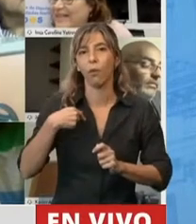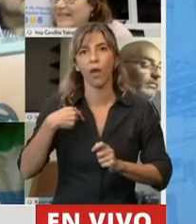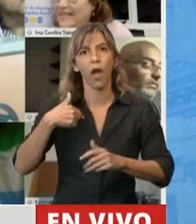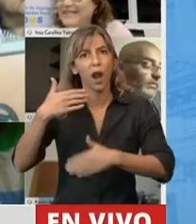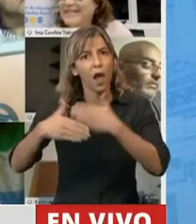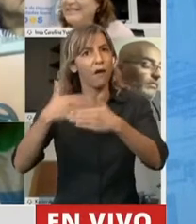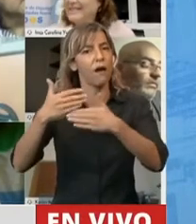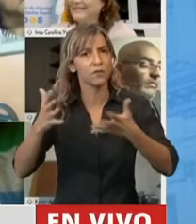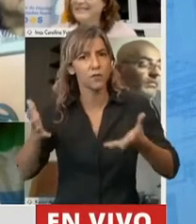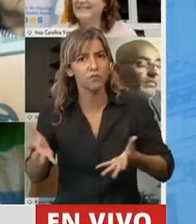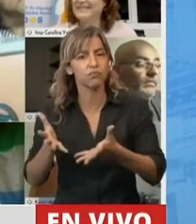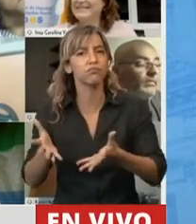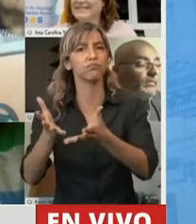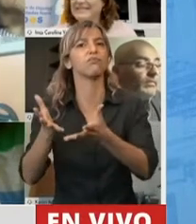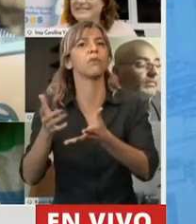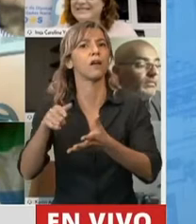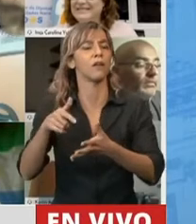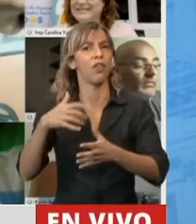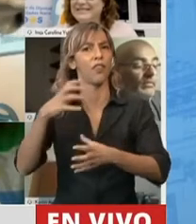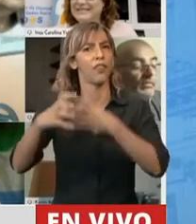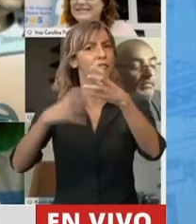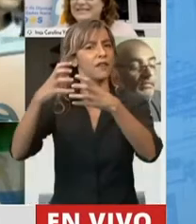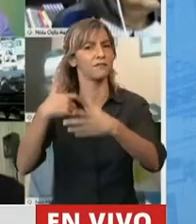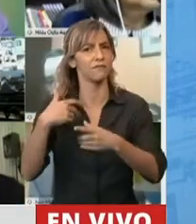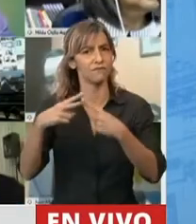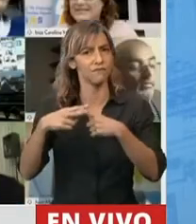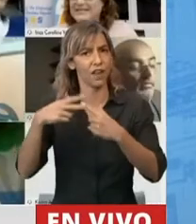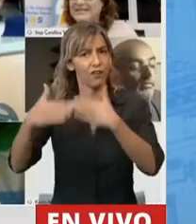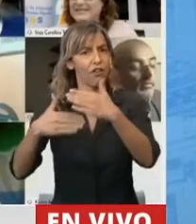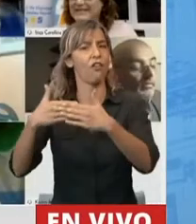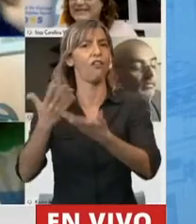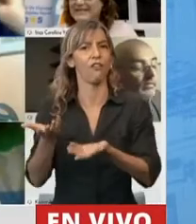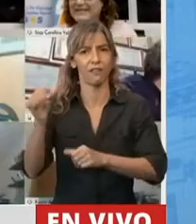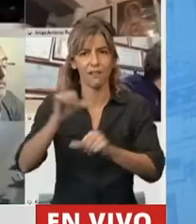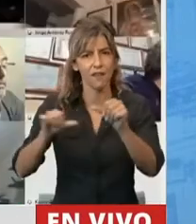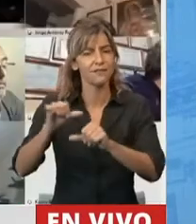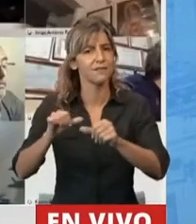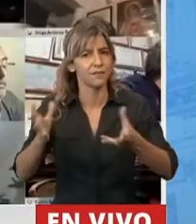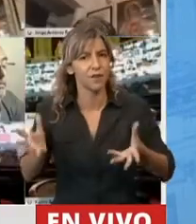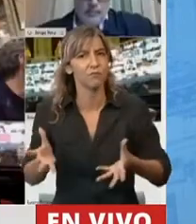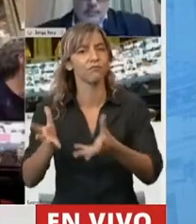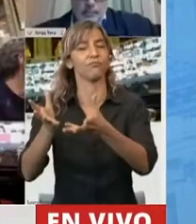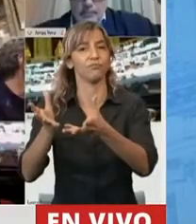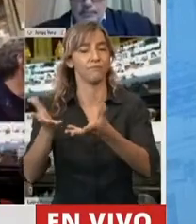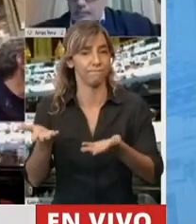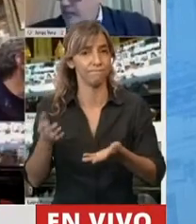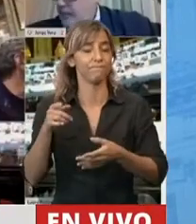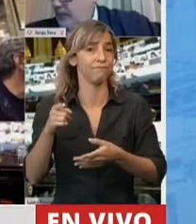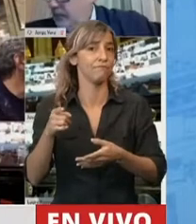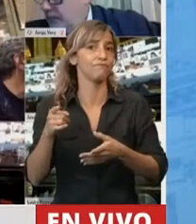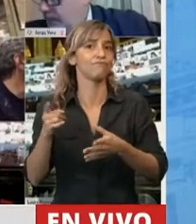desarrollo tecnológico y científico del país y que viene evolucionando en paralelo tecnología